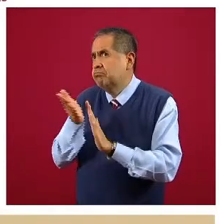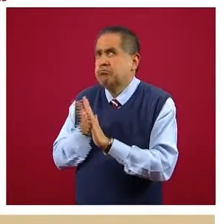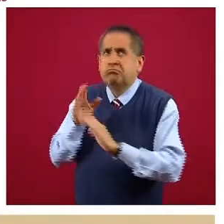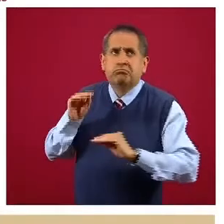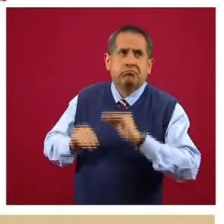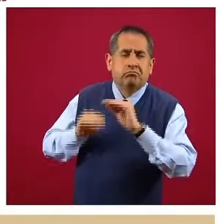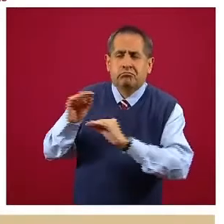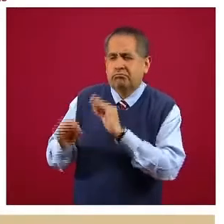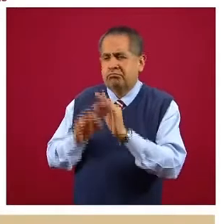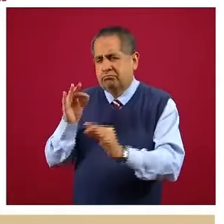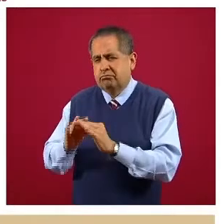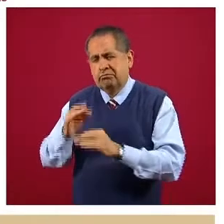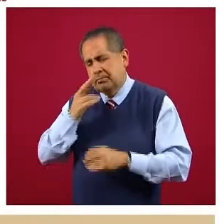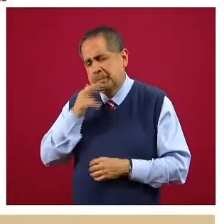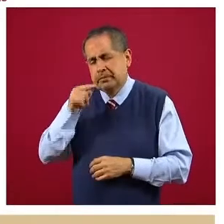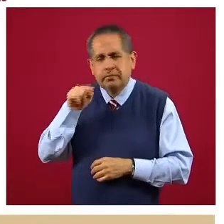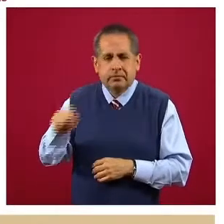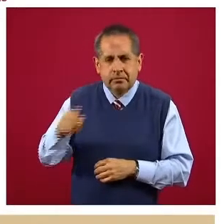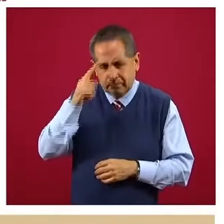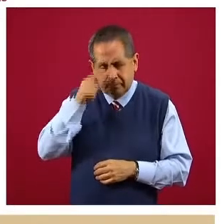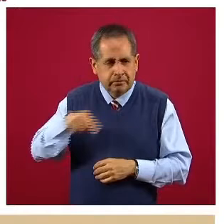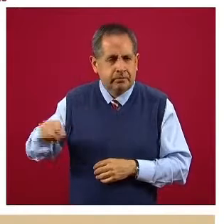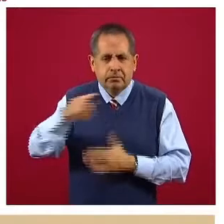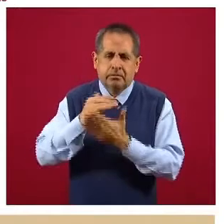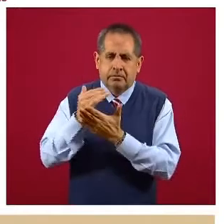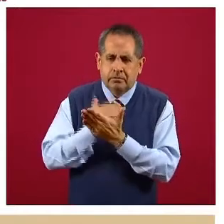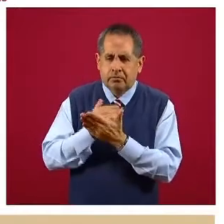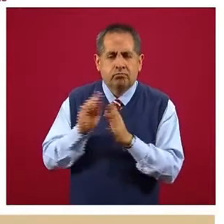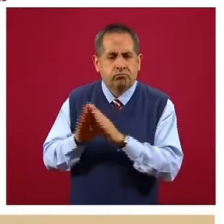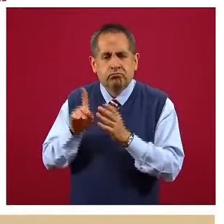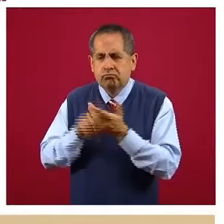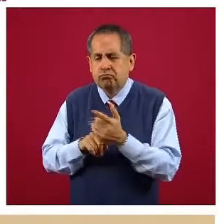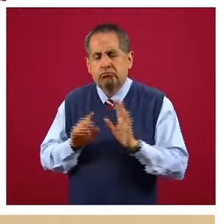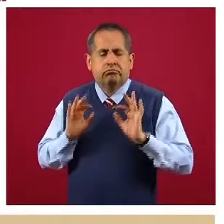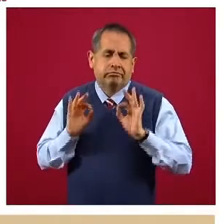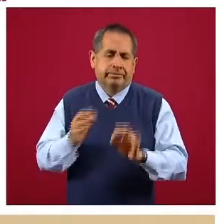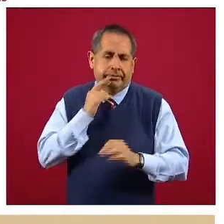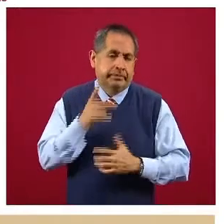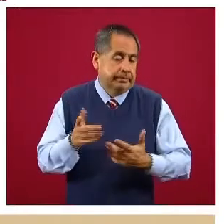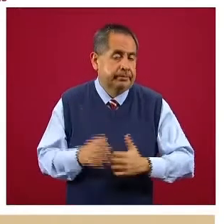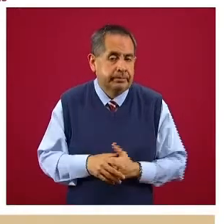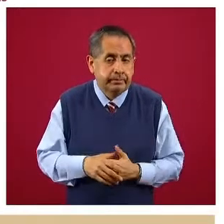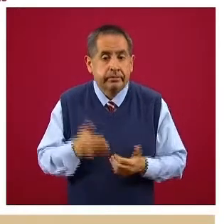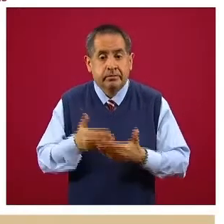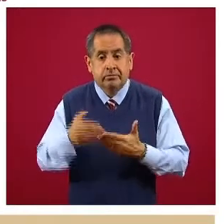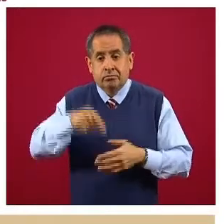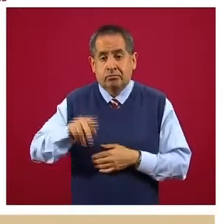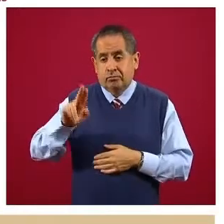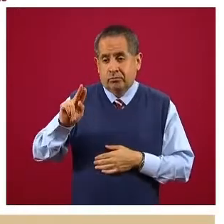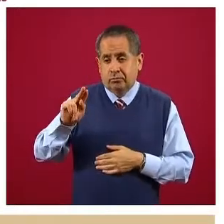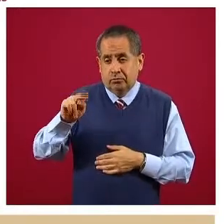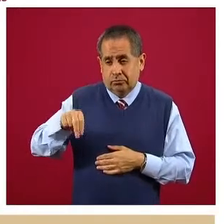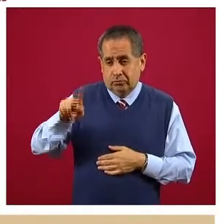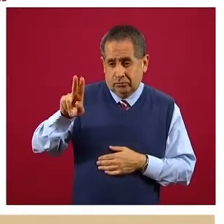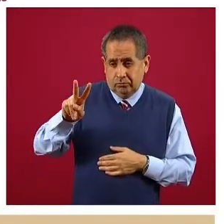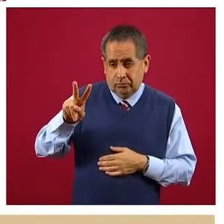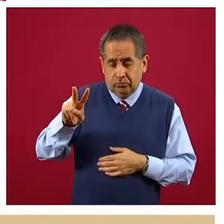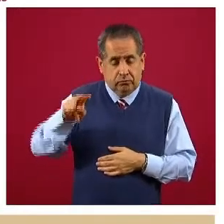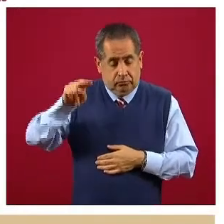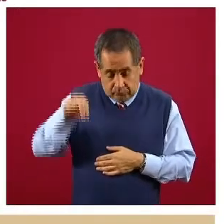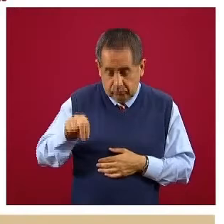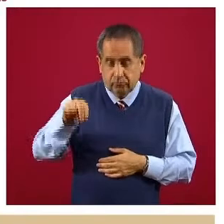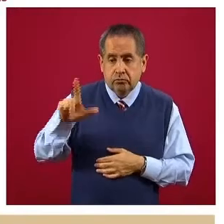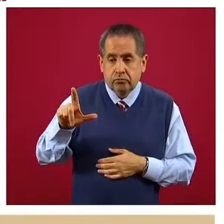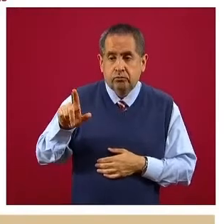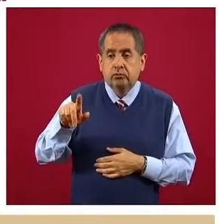tener camas disponibles y a lo mejor disminuyendo su porcentaje de ocupación. Ahora es Nuevo León con un 82%, el que